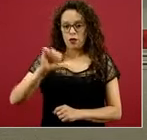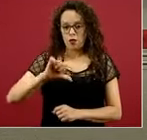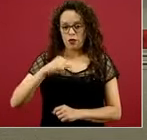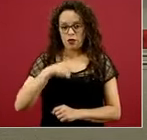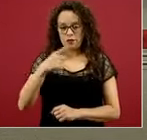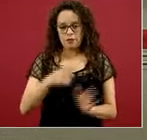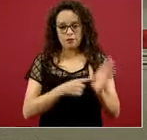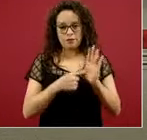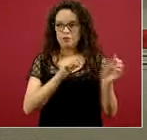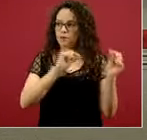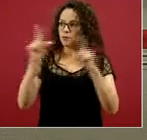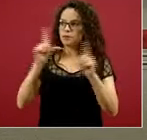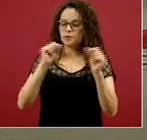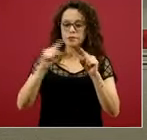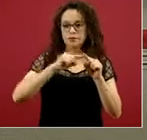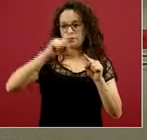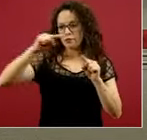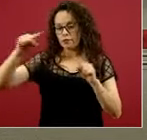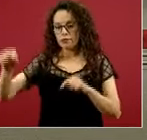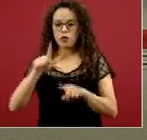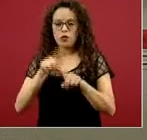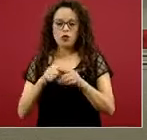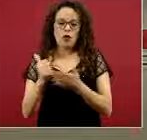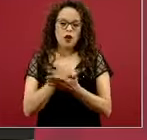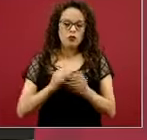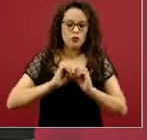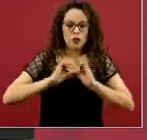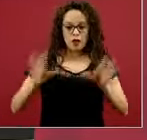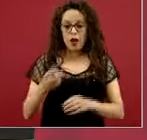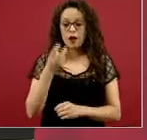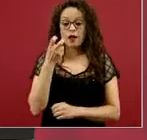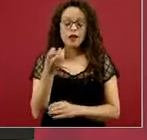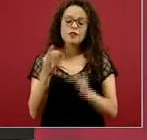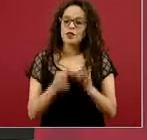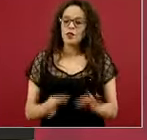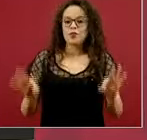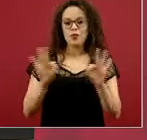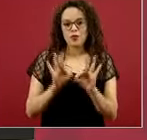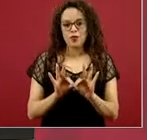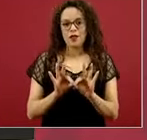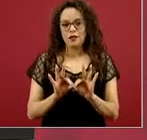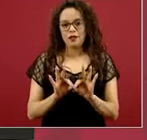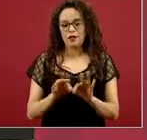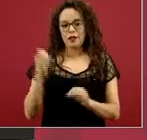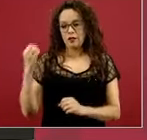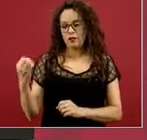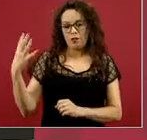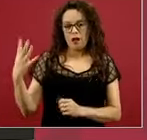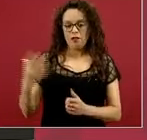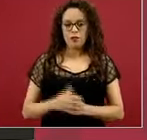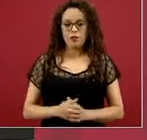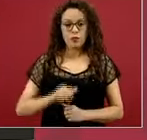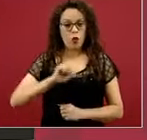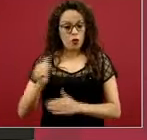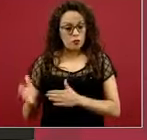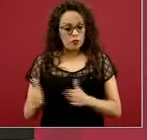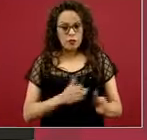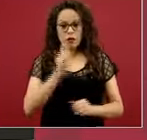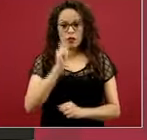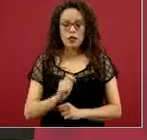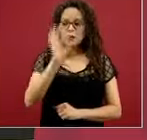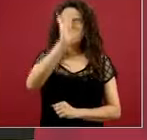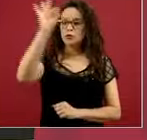las tendencias del color azul claro. Ese es un componente importante del semáforo. Otro importante es el porcentaje